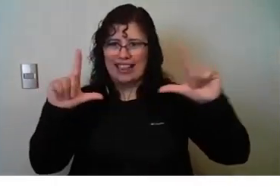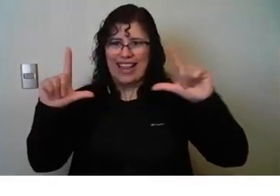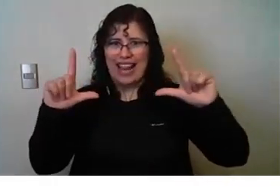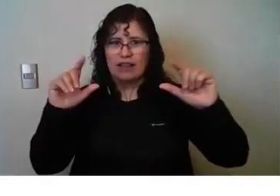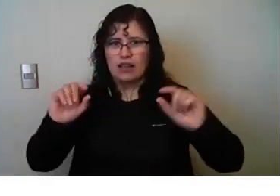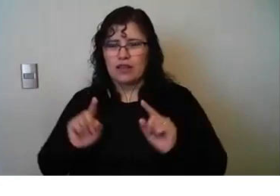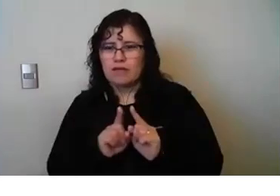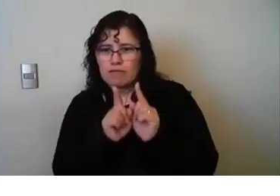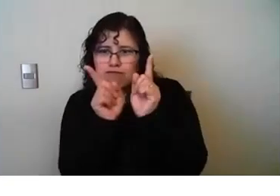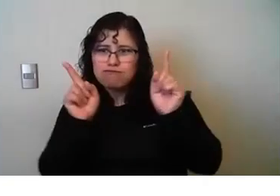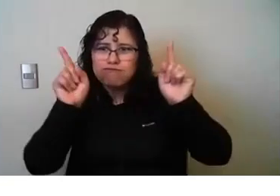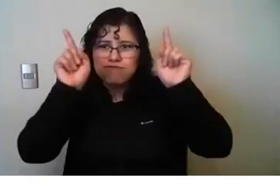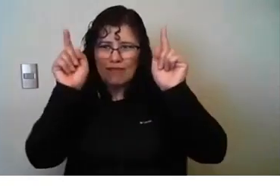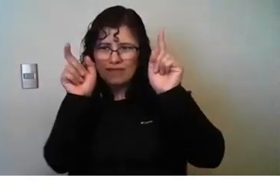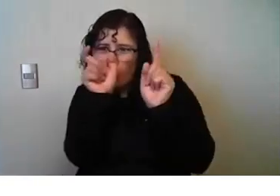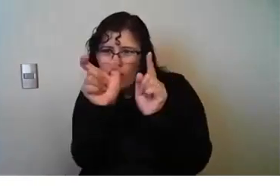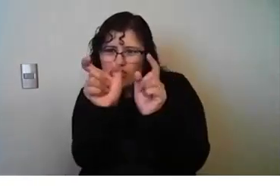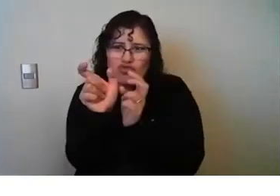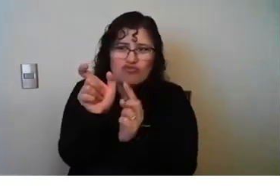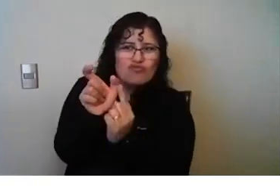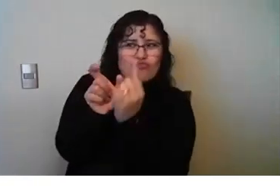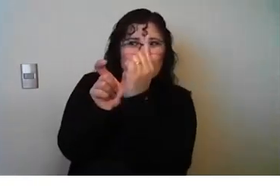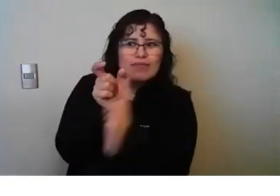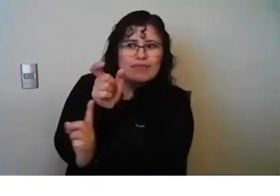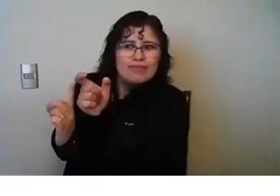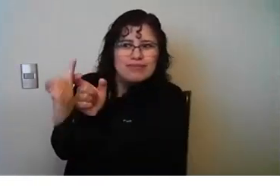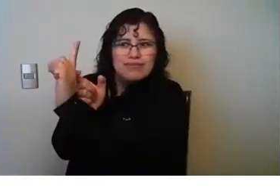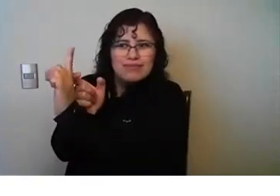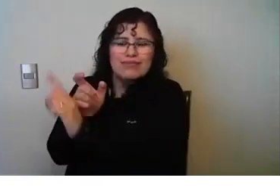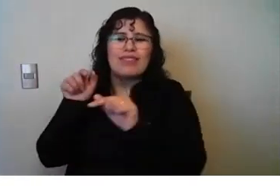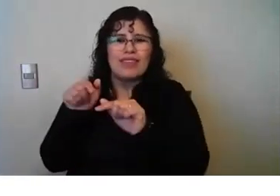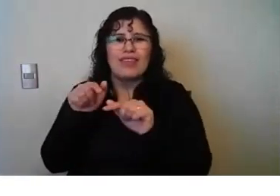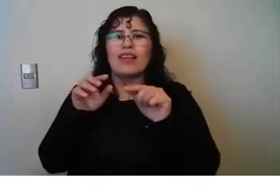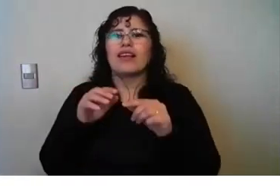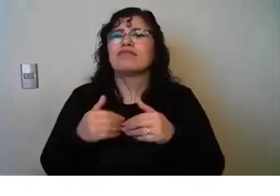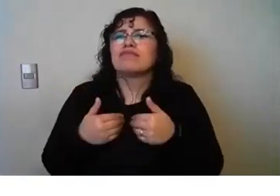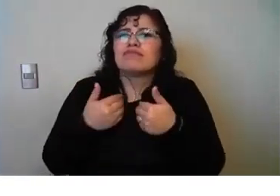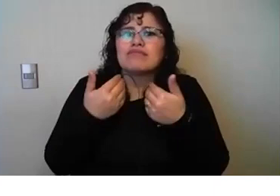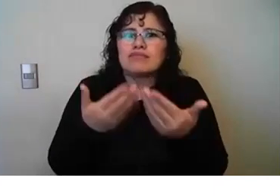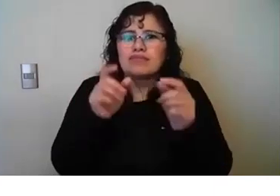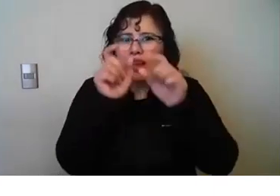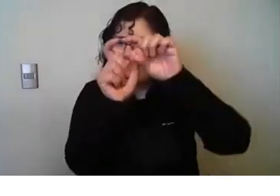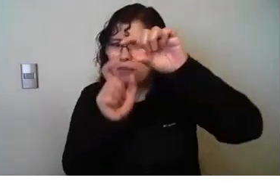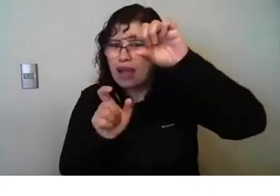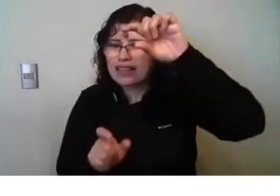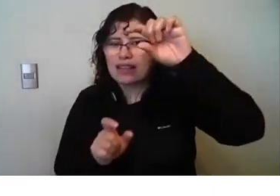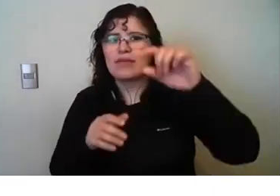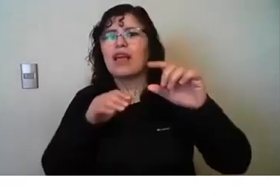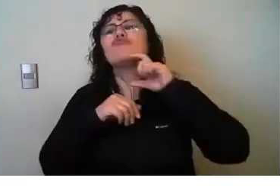y van a penetrar, ¿cierto?, este espacio óseo que forman las vértebras para irrigar los segmentos superiores.